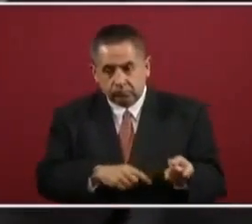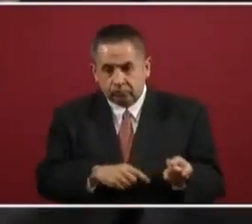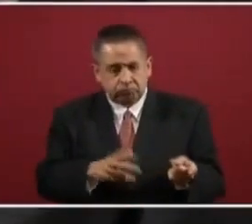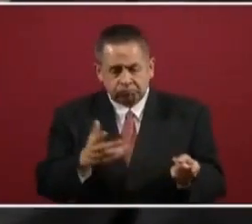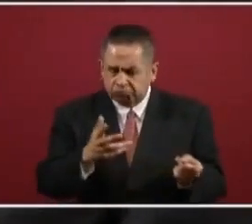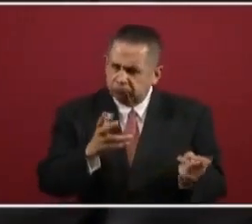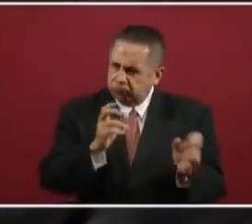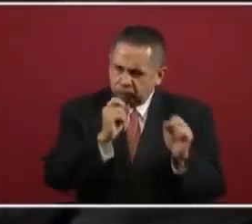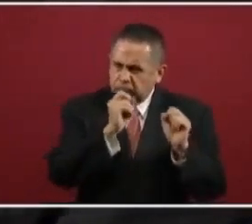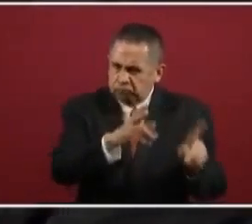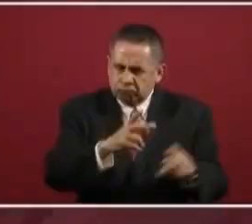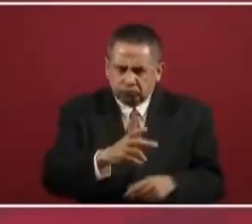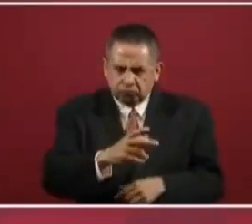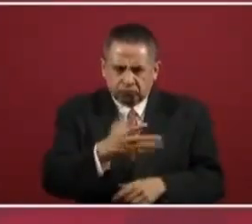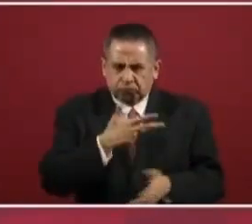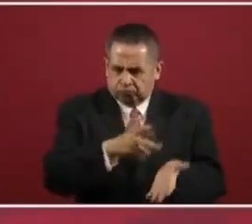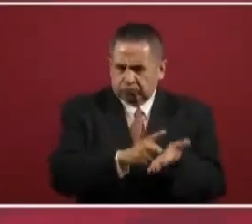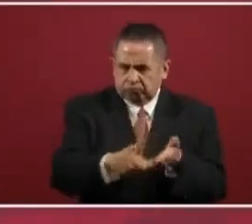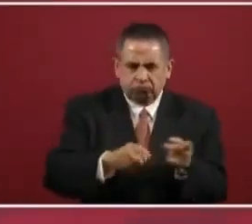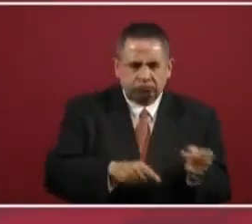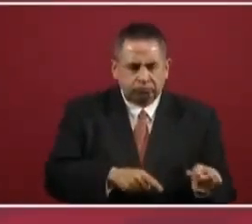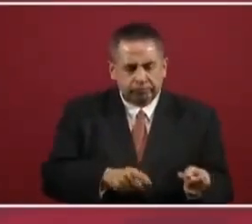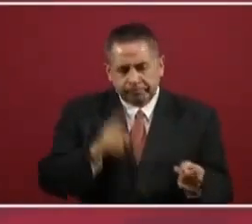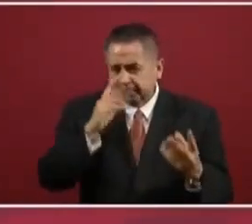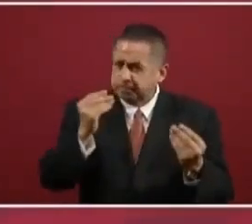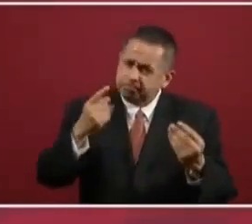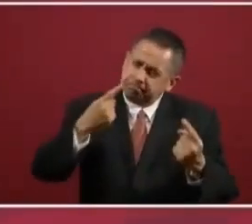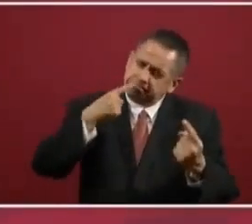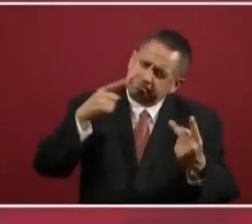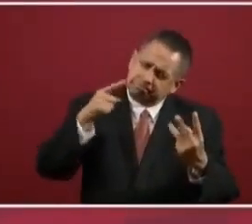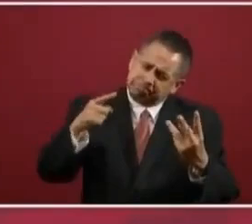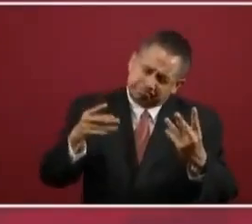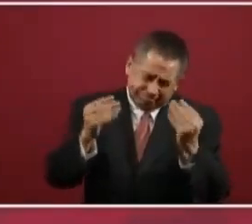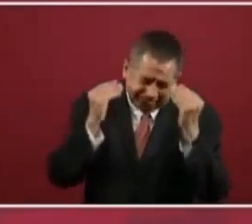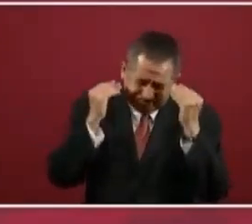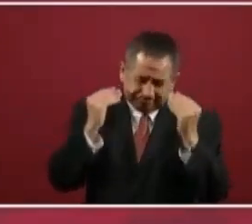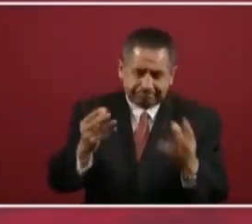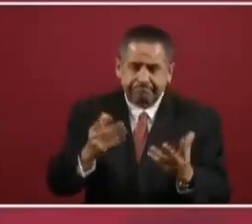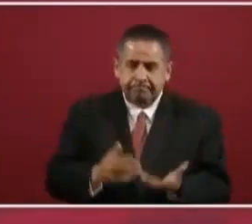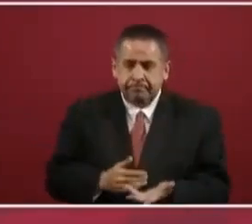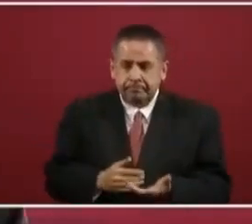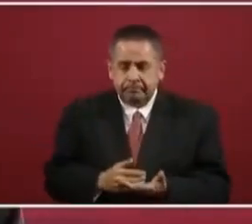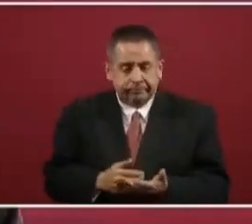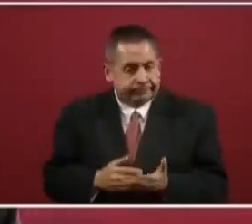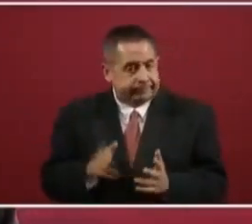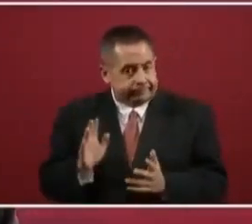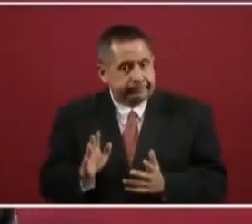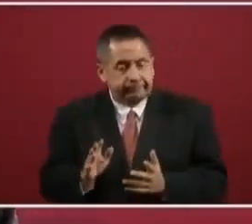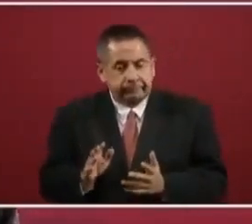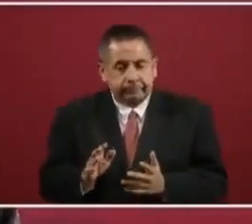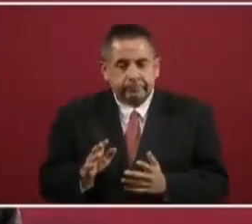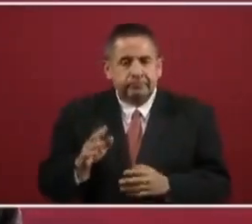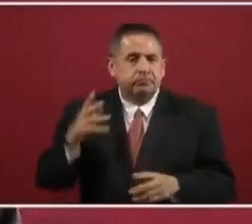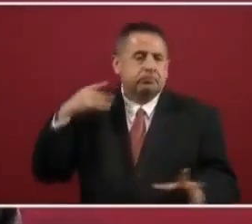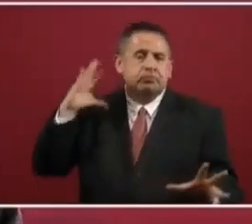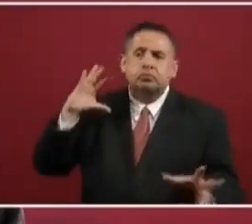muy legítimas pero son muchas parte del